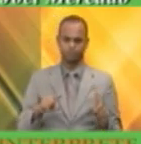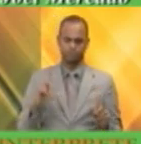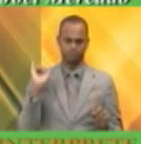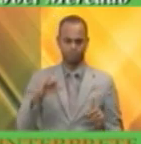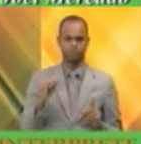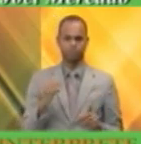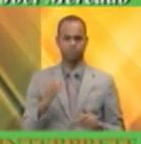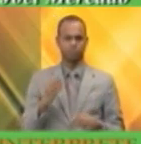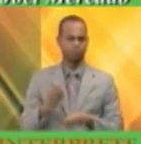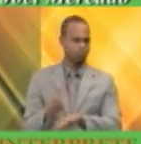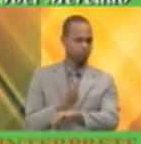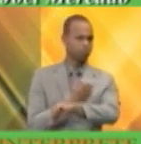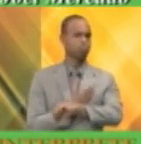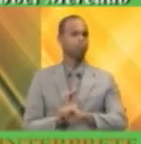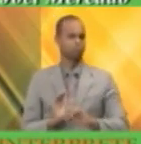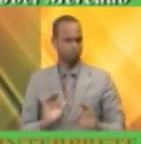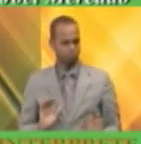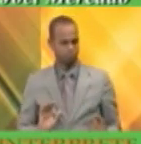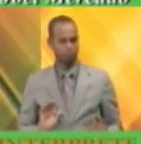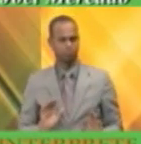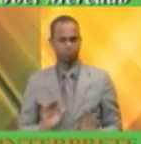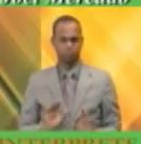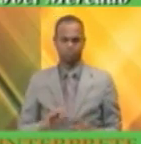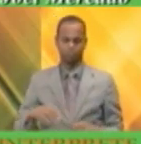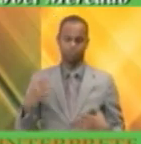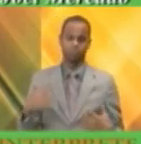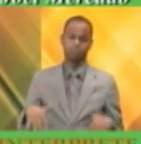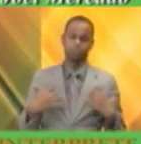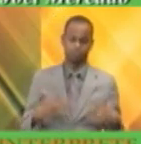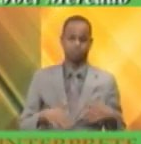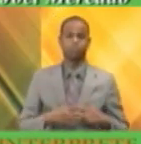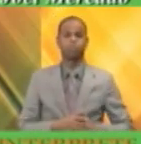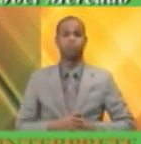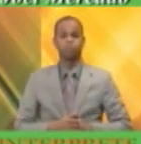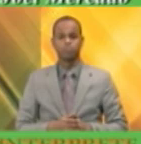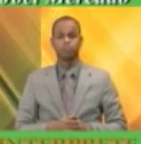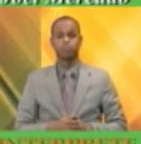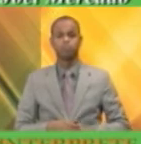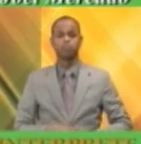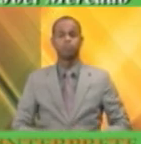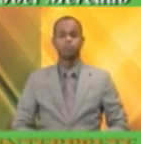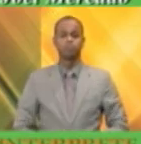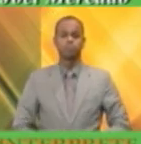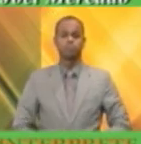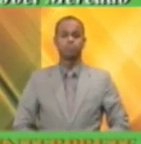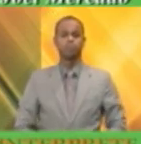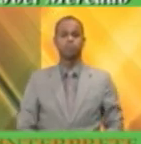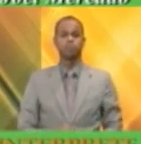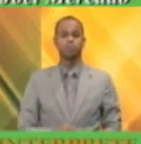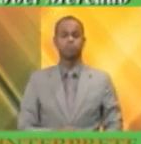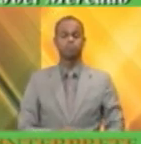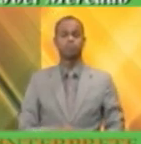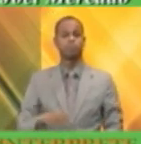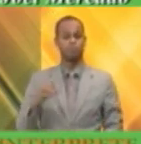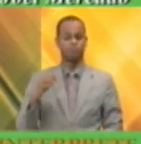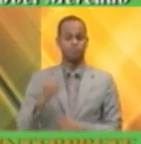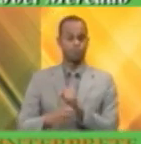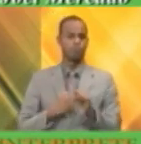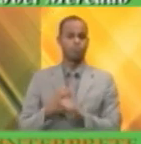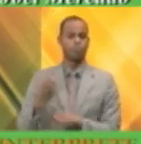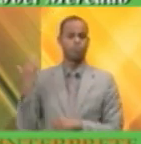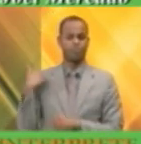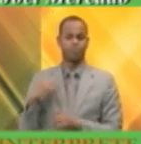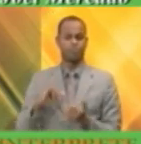fueron mejorados considerablemente. Y ya ahora, el pasado año, en los